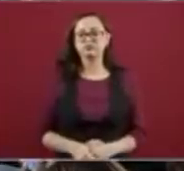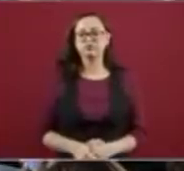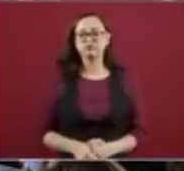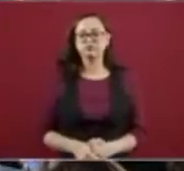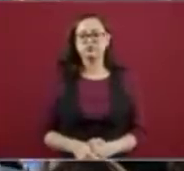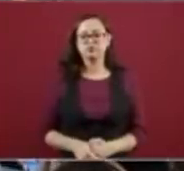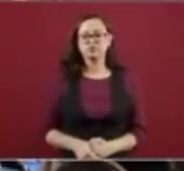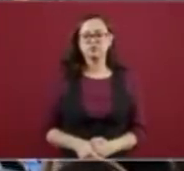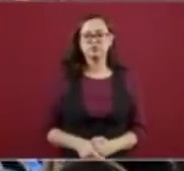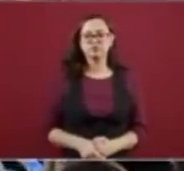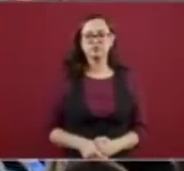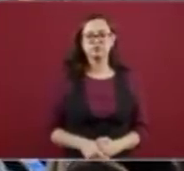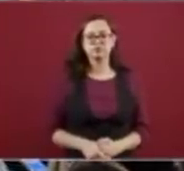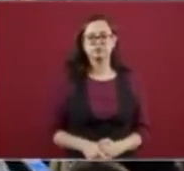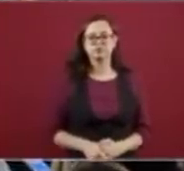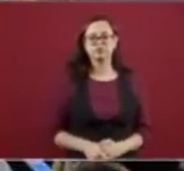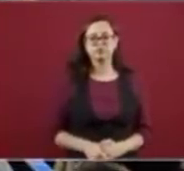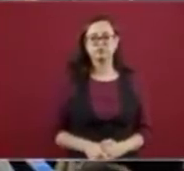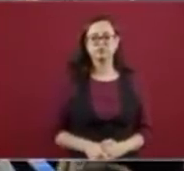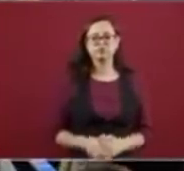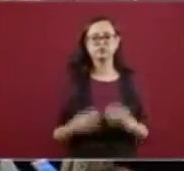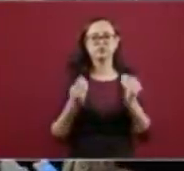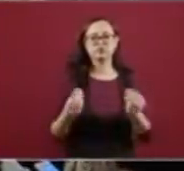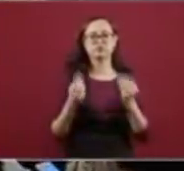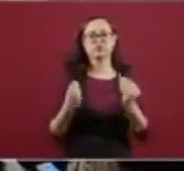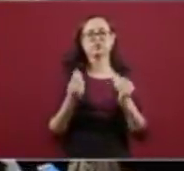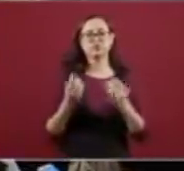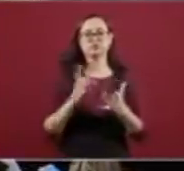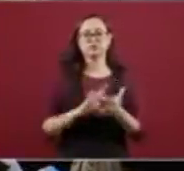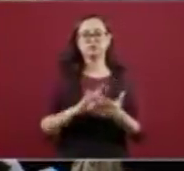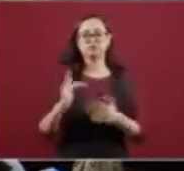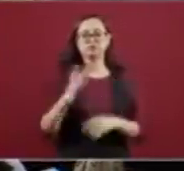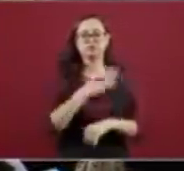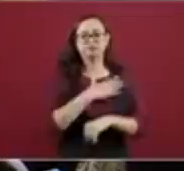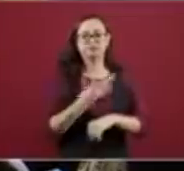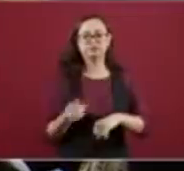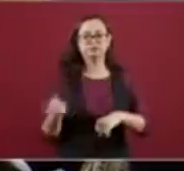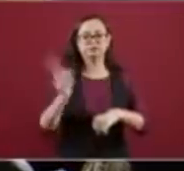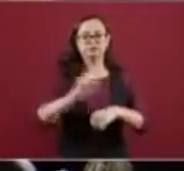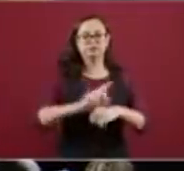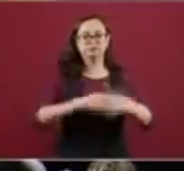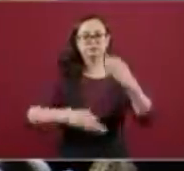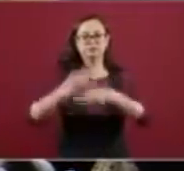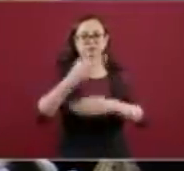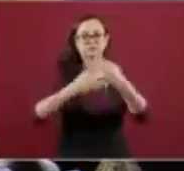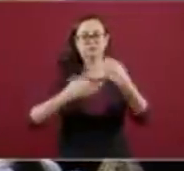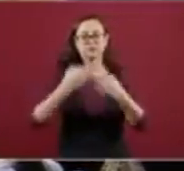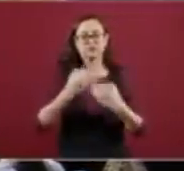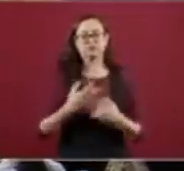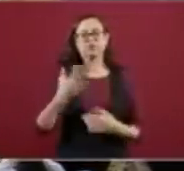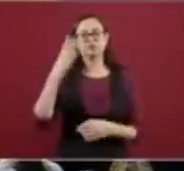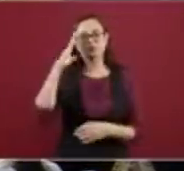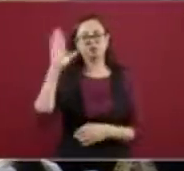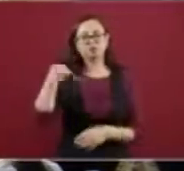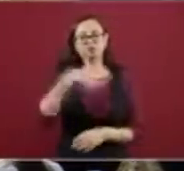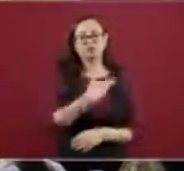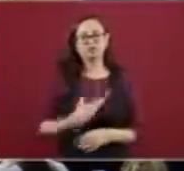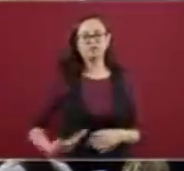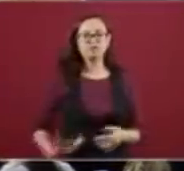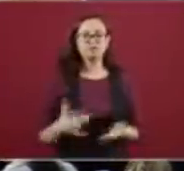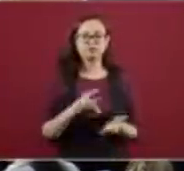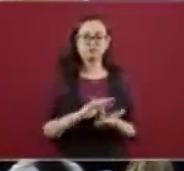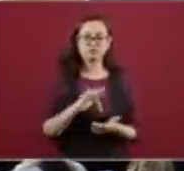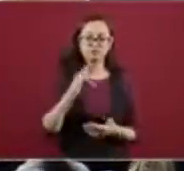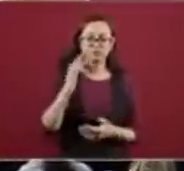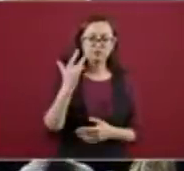presidente. Buenos días. Muchas gracias. Muy buenos días a todos, señor presidente. Gracias